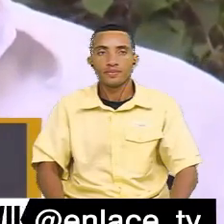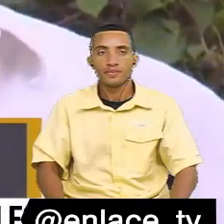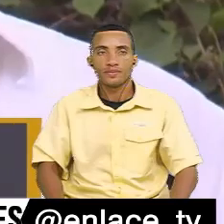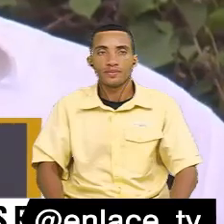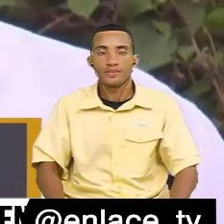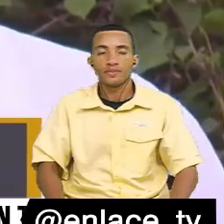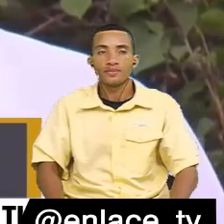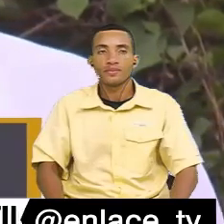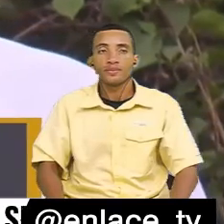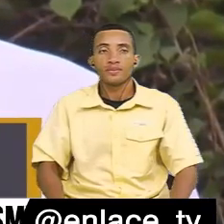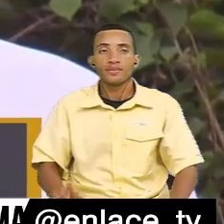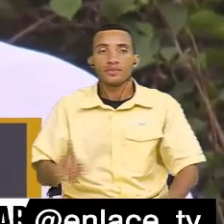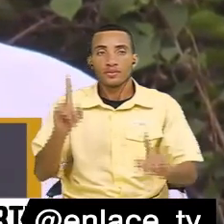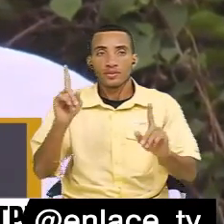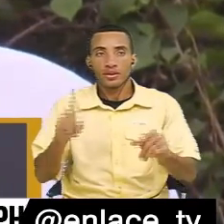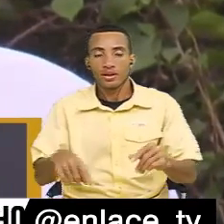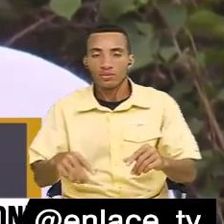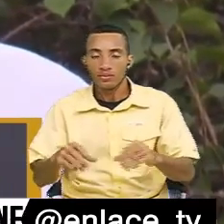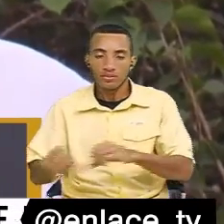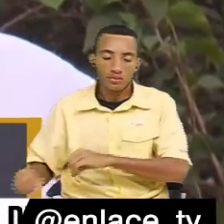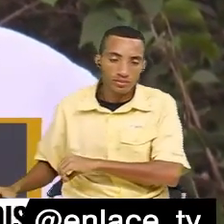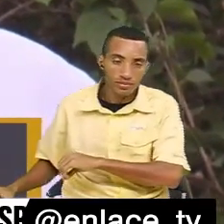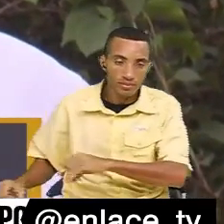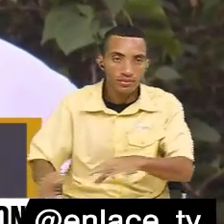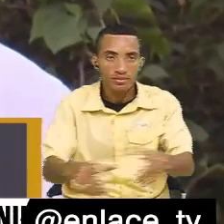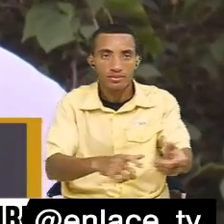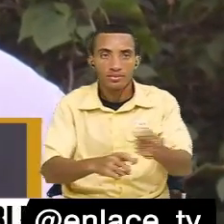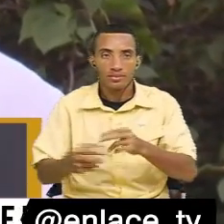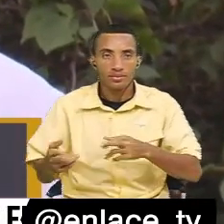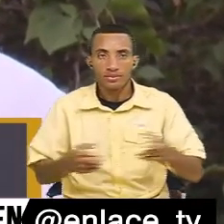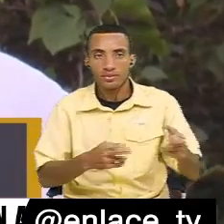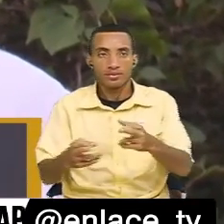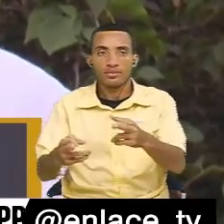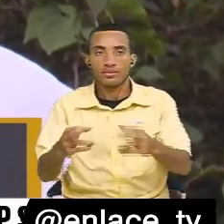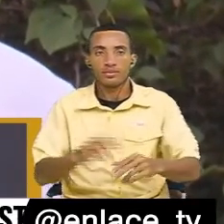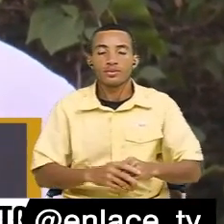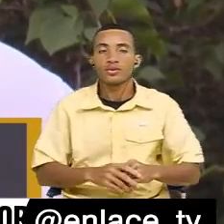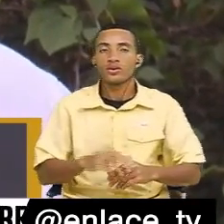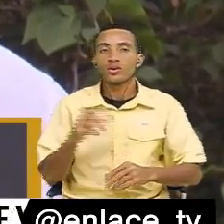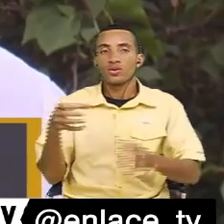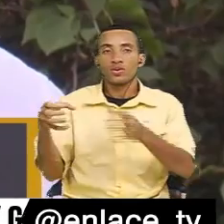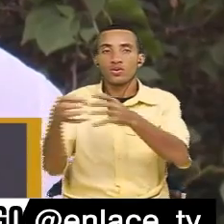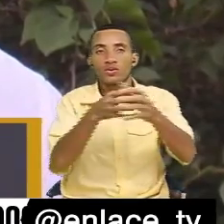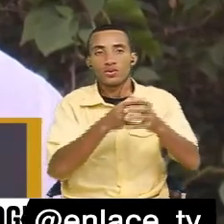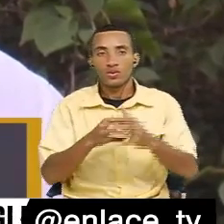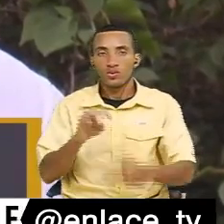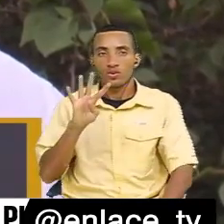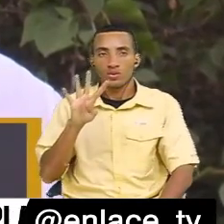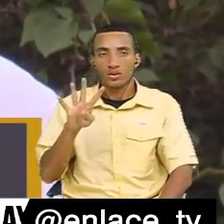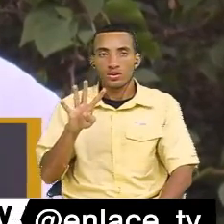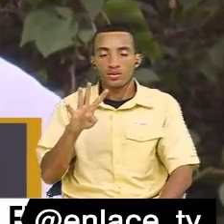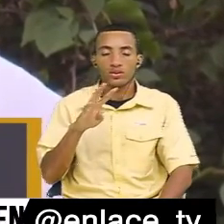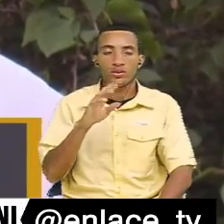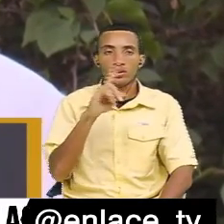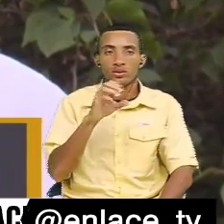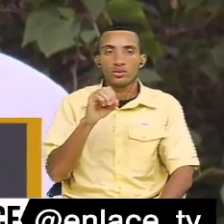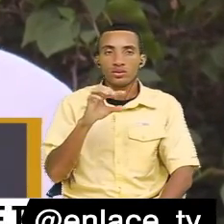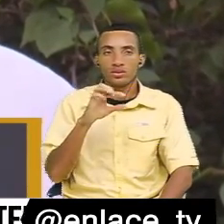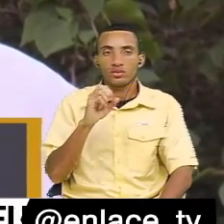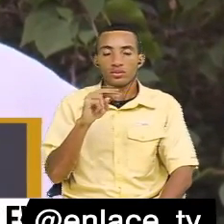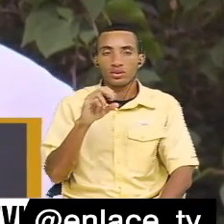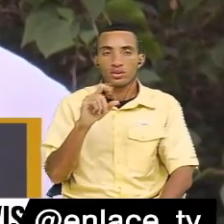conformado la mesa de pesca del río Magdalena con cuatro organizaciones regionales. Está FECOLPA, está SOPESAN,